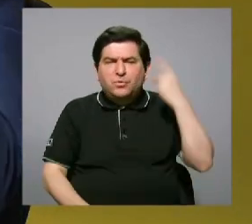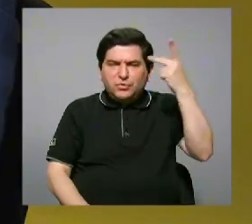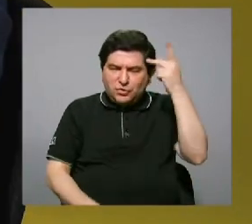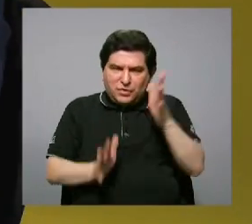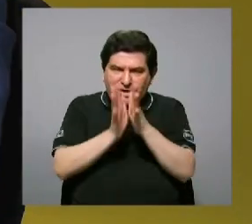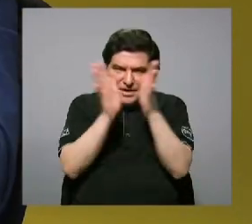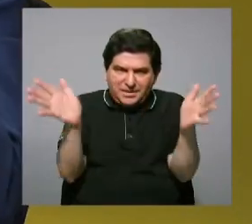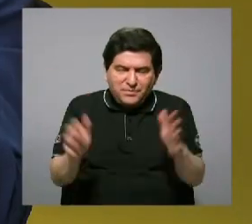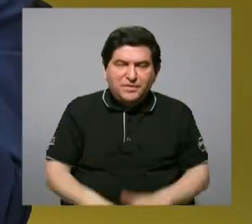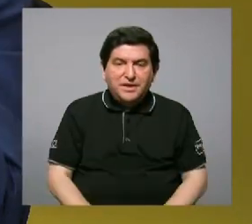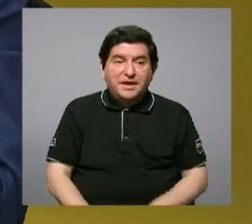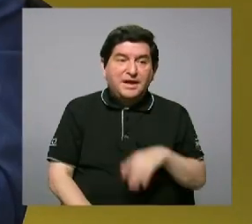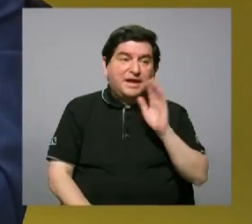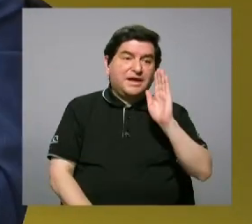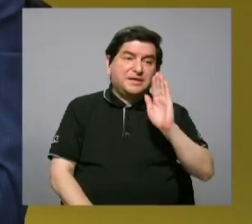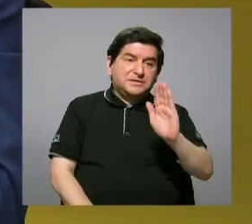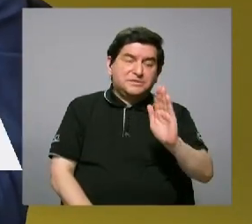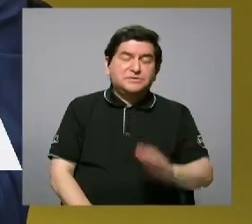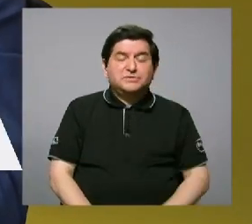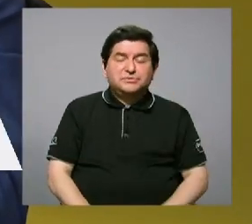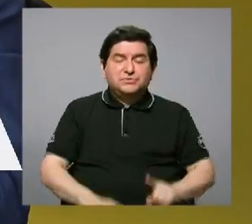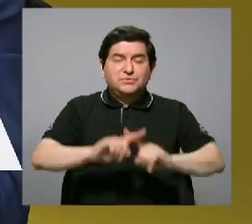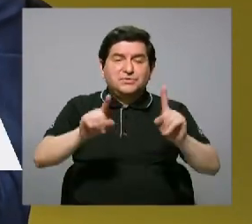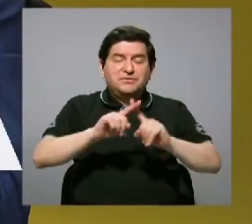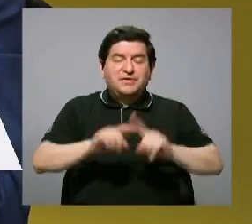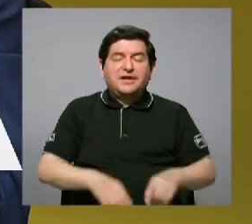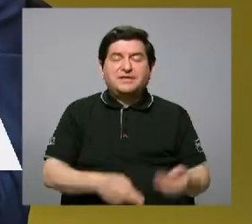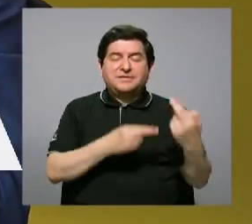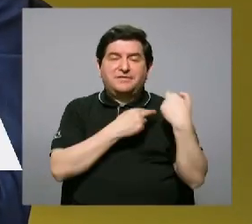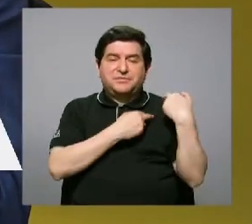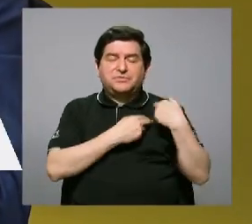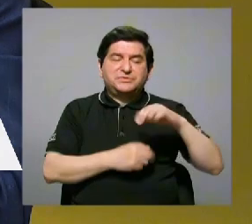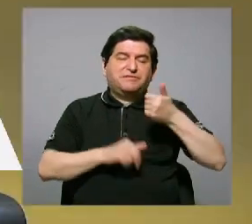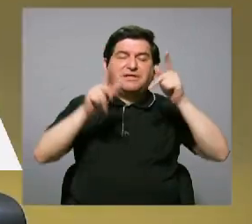luego eso le corresponde a otras personas más versadas en ese tema.